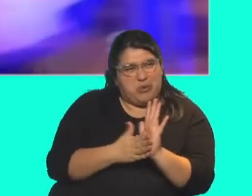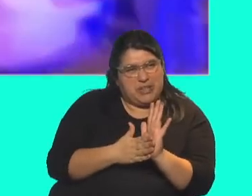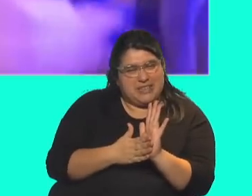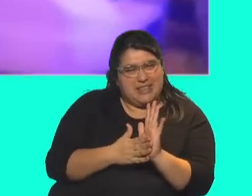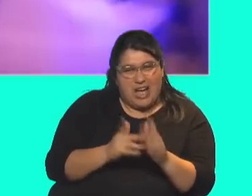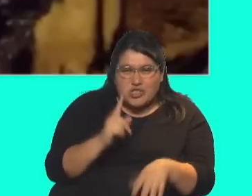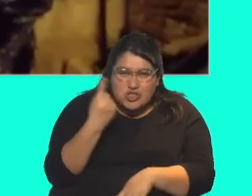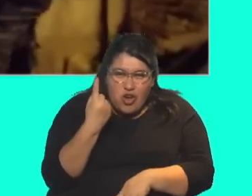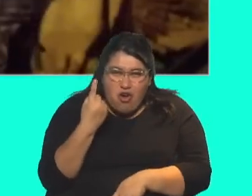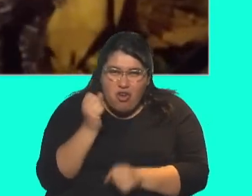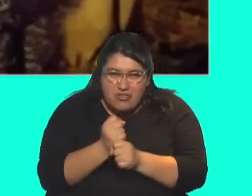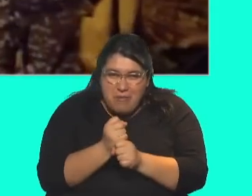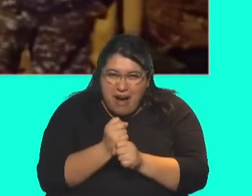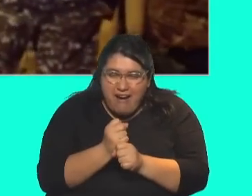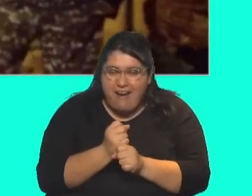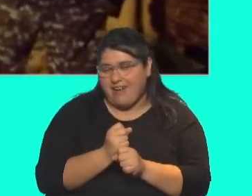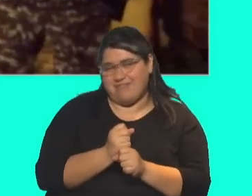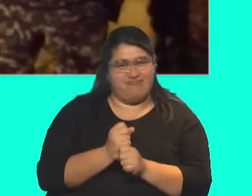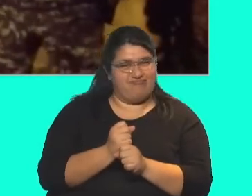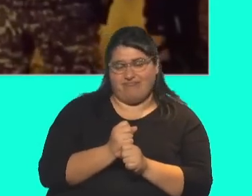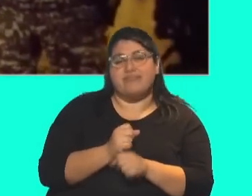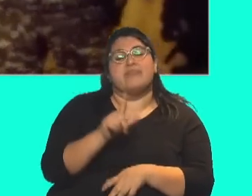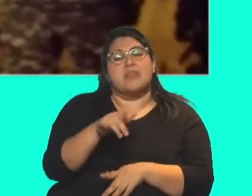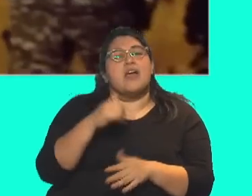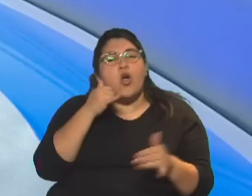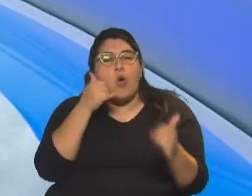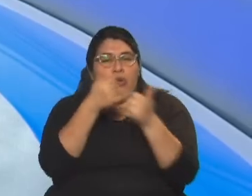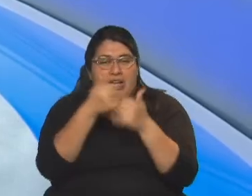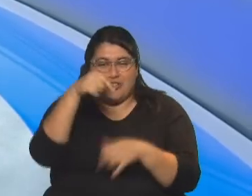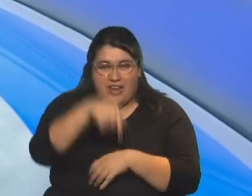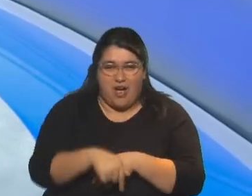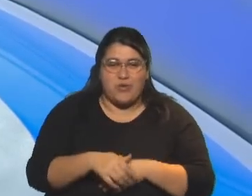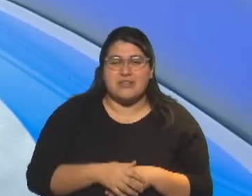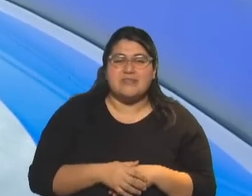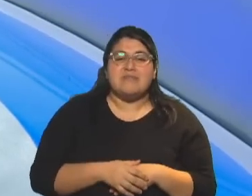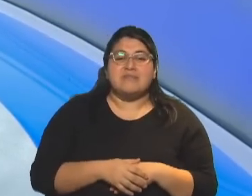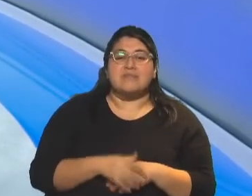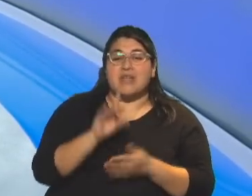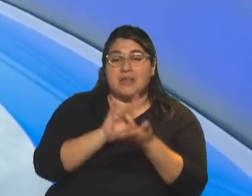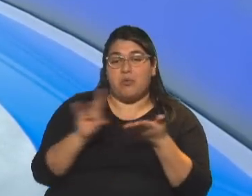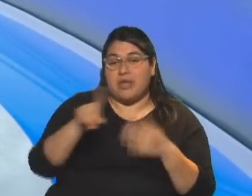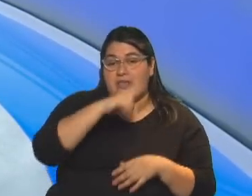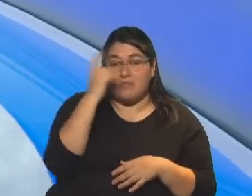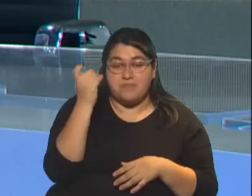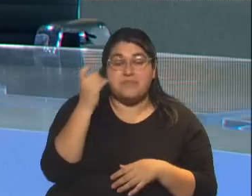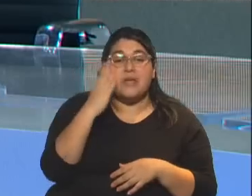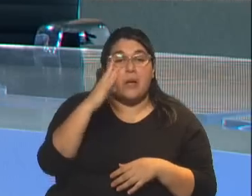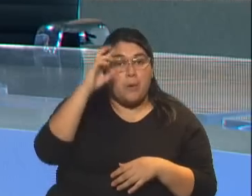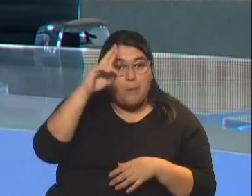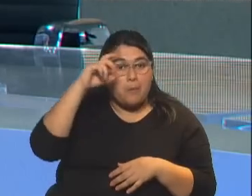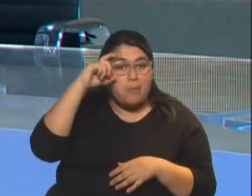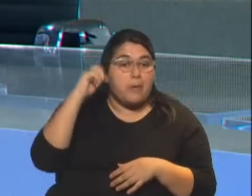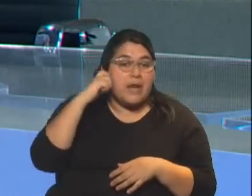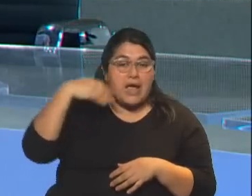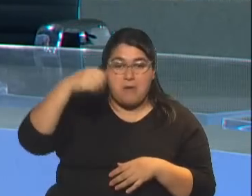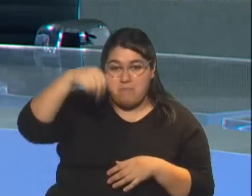abandonar porque no se las creen ahí tenemos una comunicación que estamos en comunicación con la diputada nacional miriam bregman miriam buen